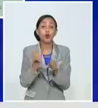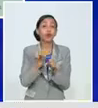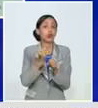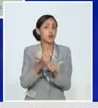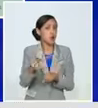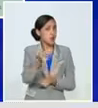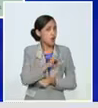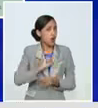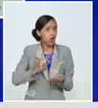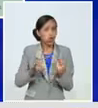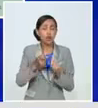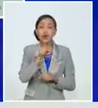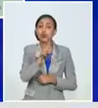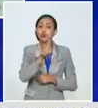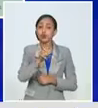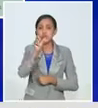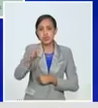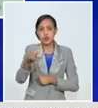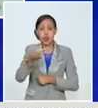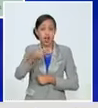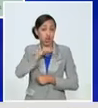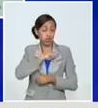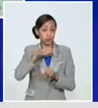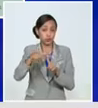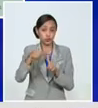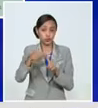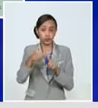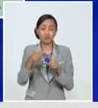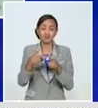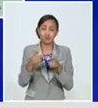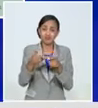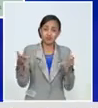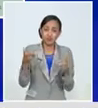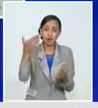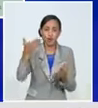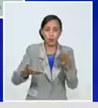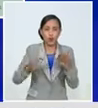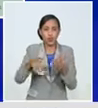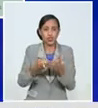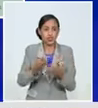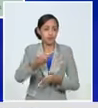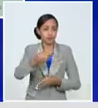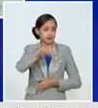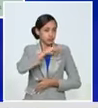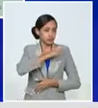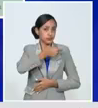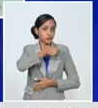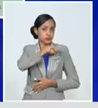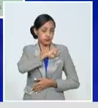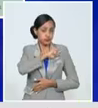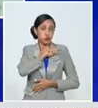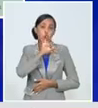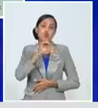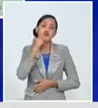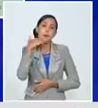con 12 casos ayer, un incremento en comparación con el día anterior de 8 más.